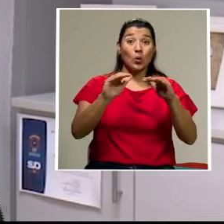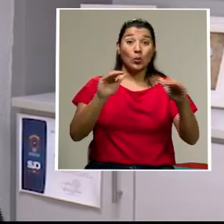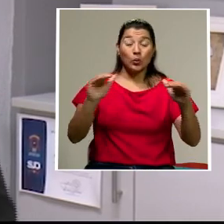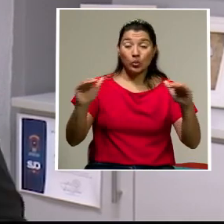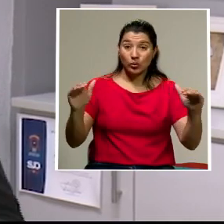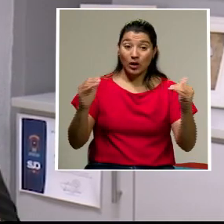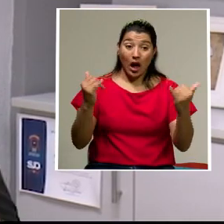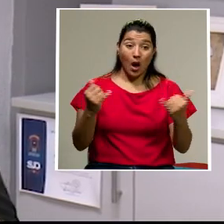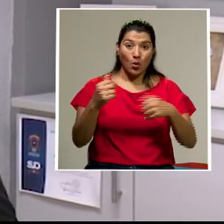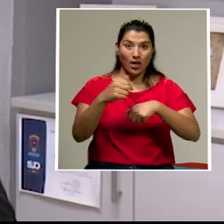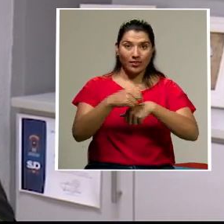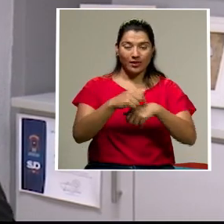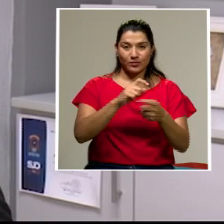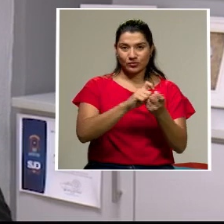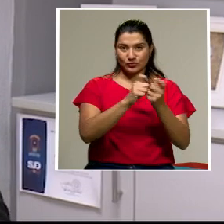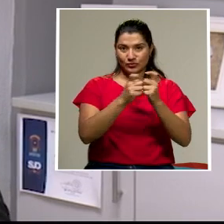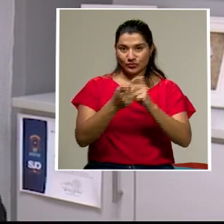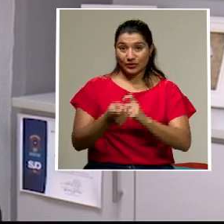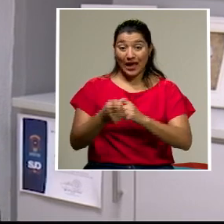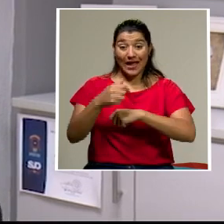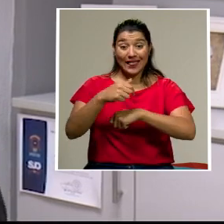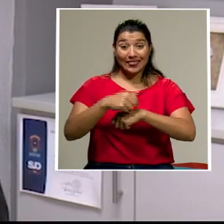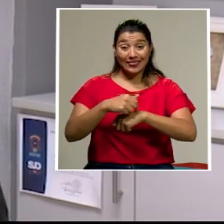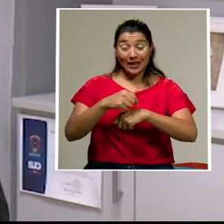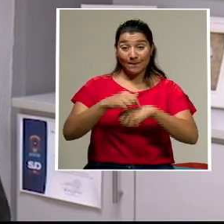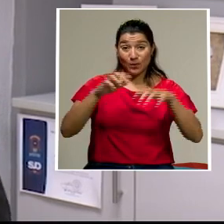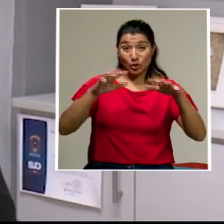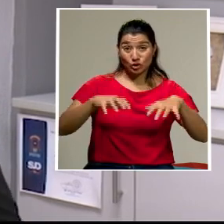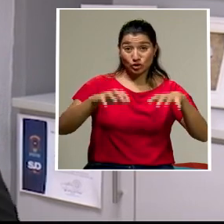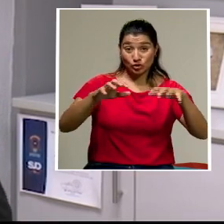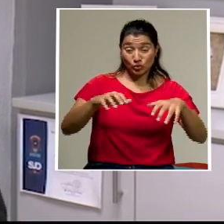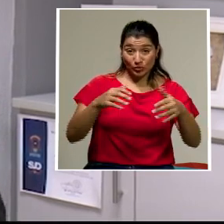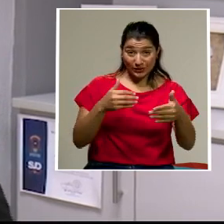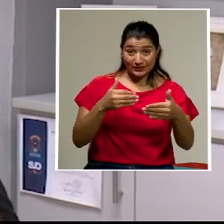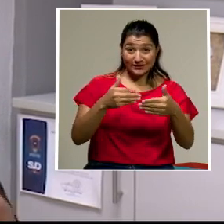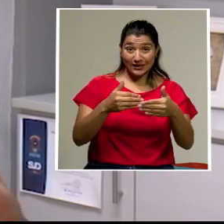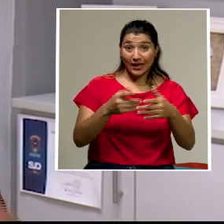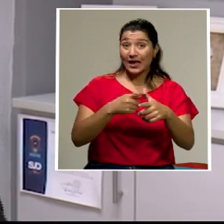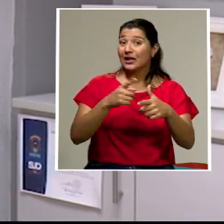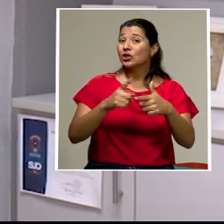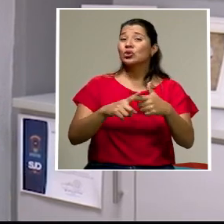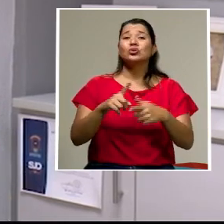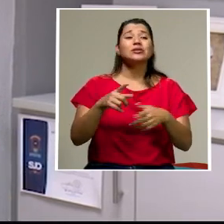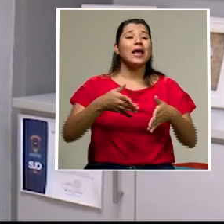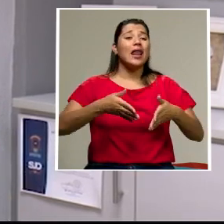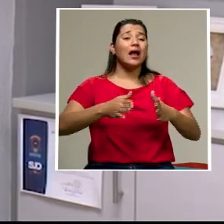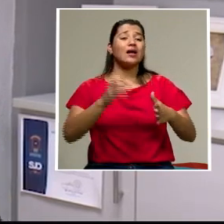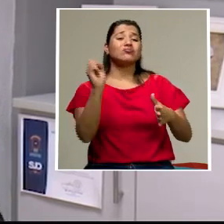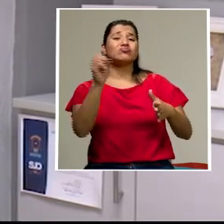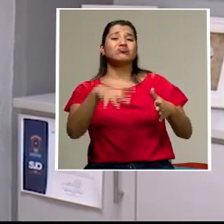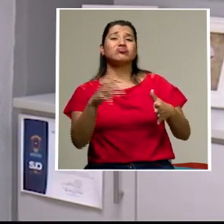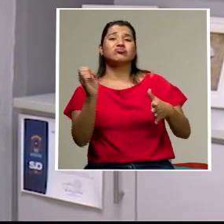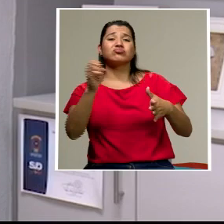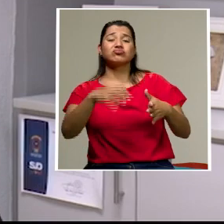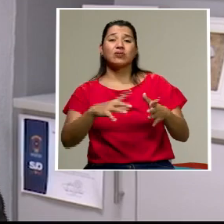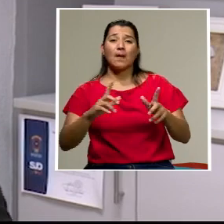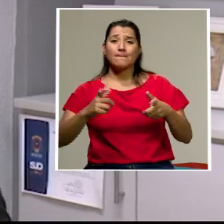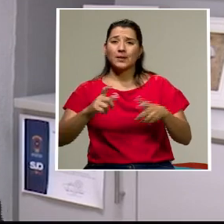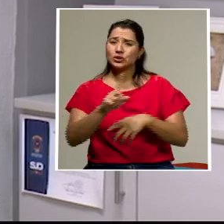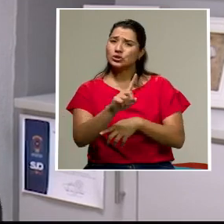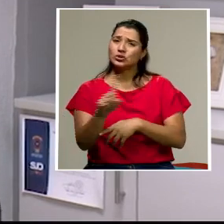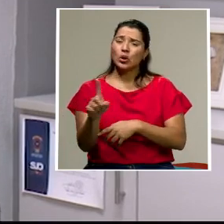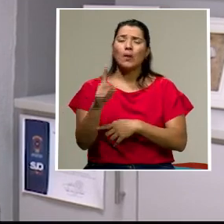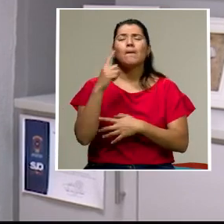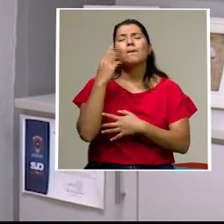estamos en periodo de transición, la época lluviosa ya se aproxima, a no botar basura que termine en las alcantarillas y que esto realice o que